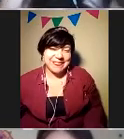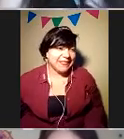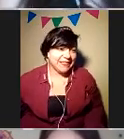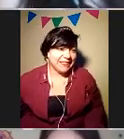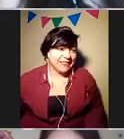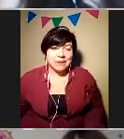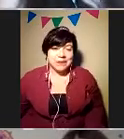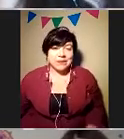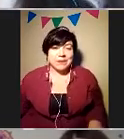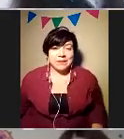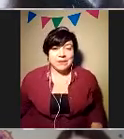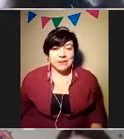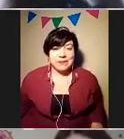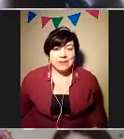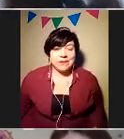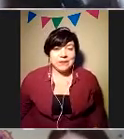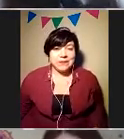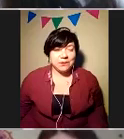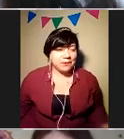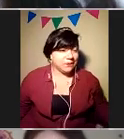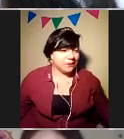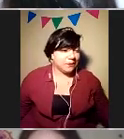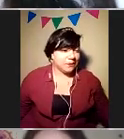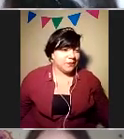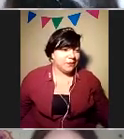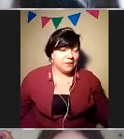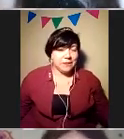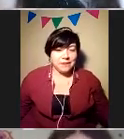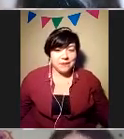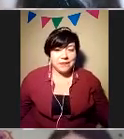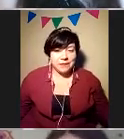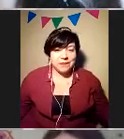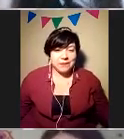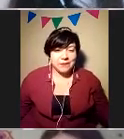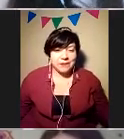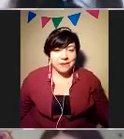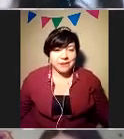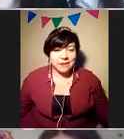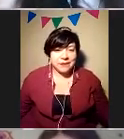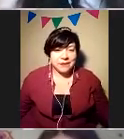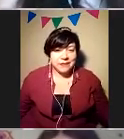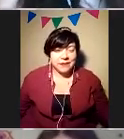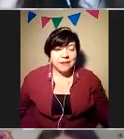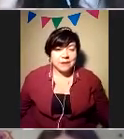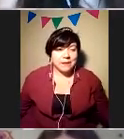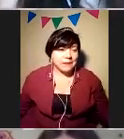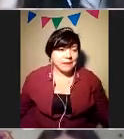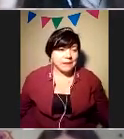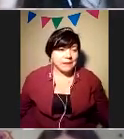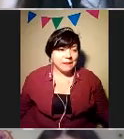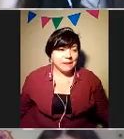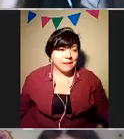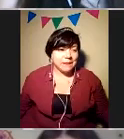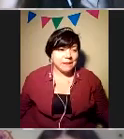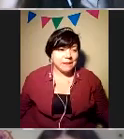ella. Y bueno, les invitamos a revisar nuestras redes. Ay, gracias por invitarme. No, muchas gracias por estar y compartirnos